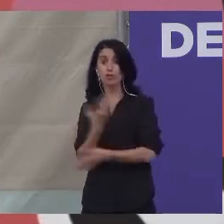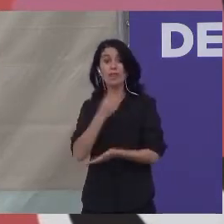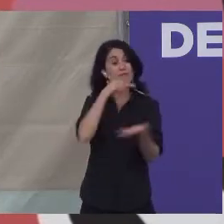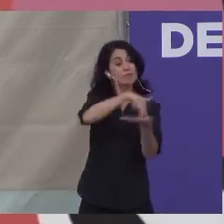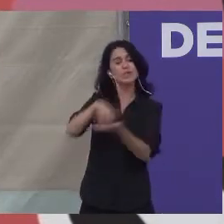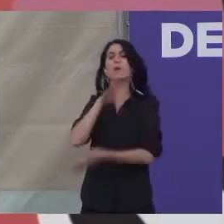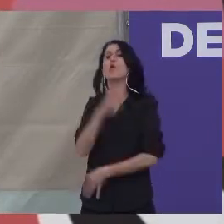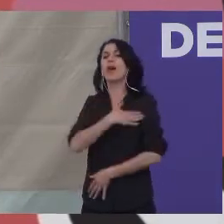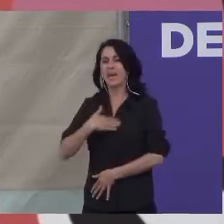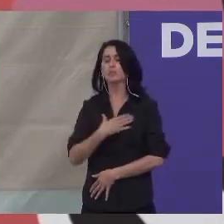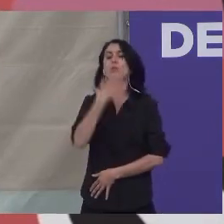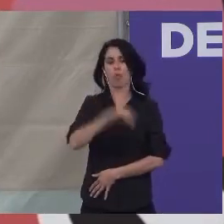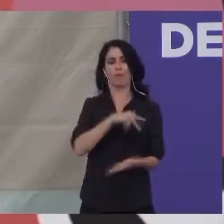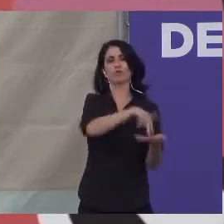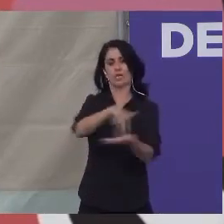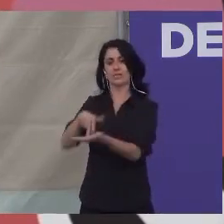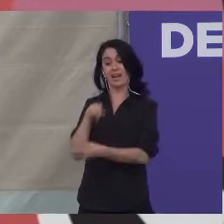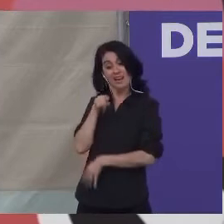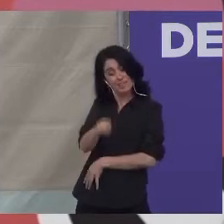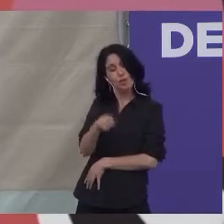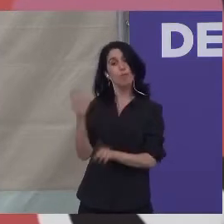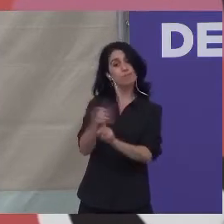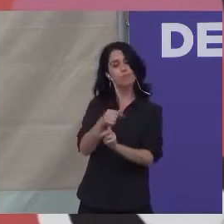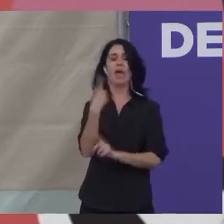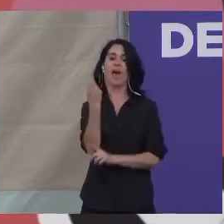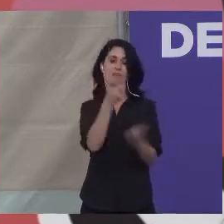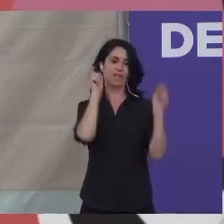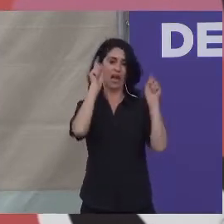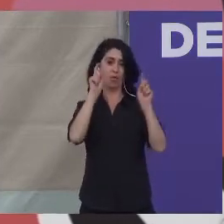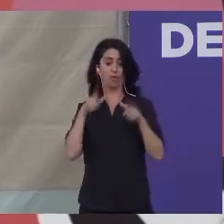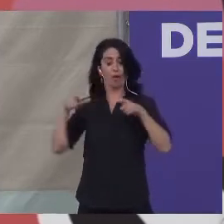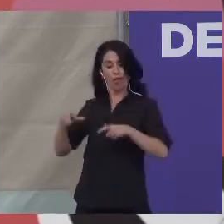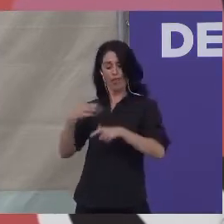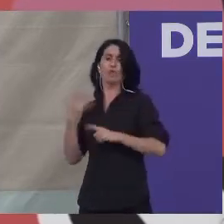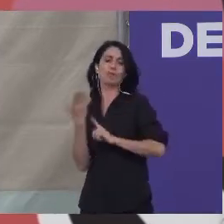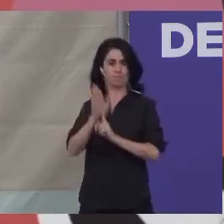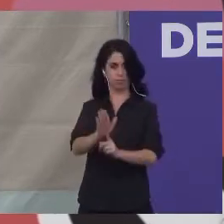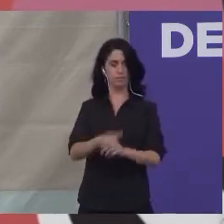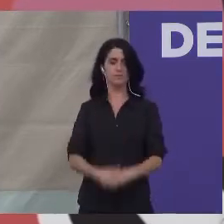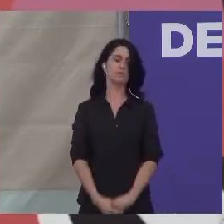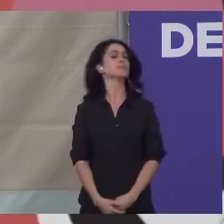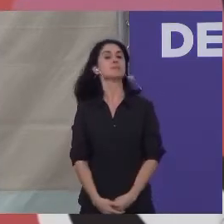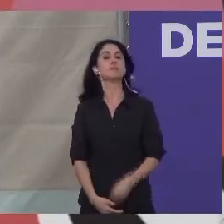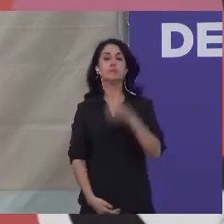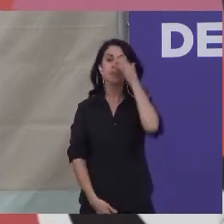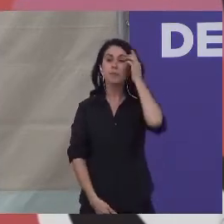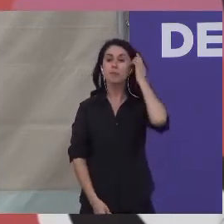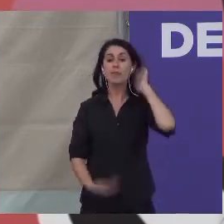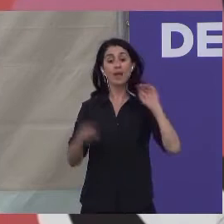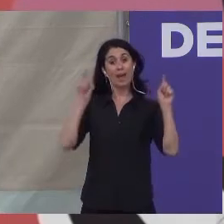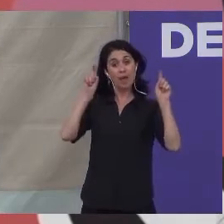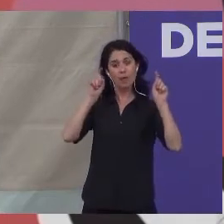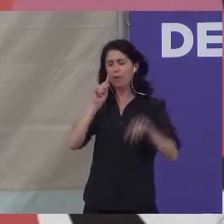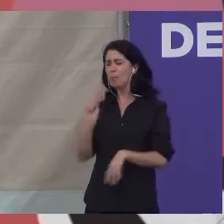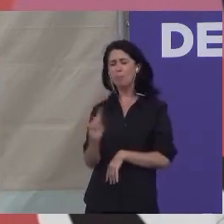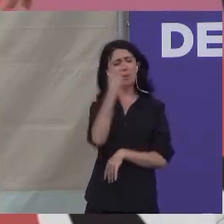estar. Para ello también hace falta la educación, otro de los círculos por los que vengo para representar. La educación desde el primer día